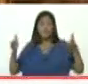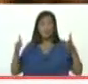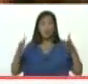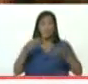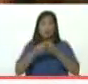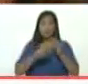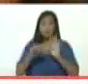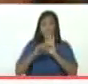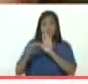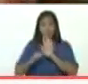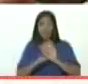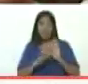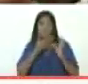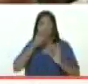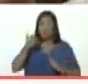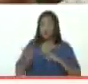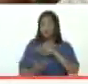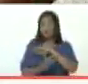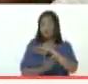Para que tengan la mejor tecnología.